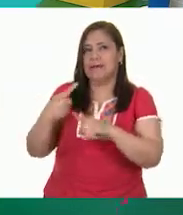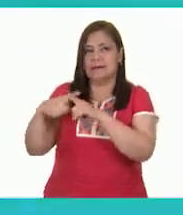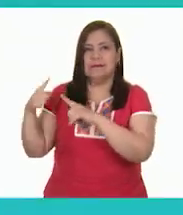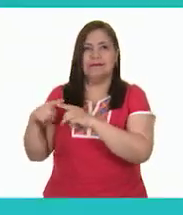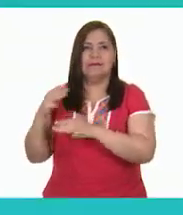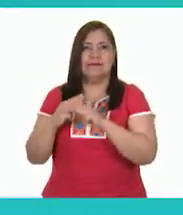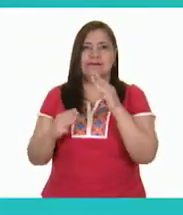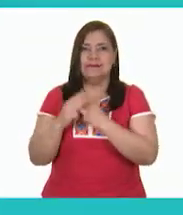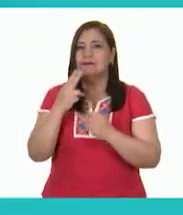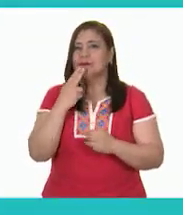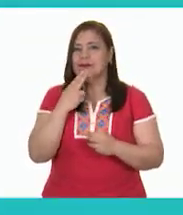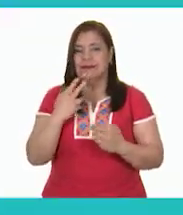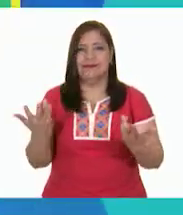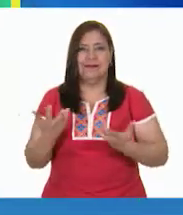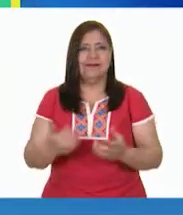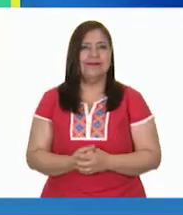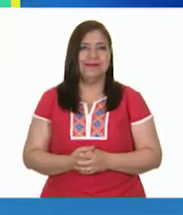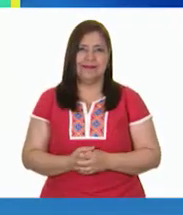¡Perfecto!